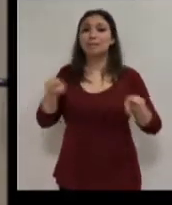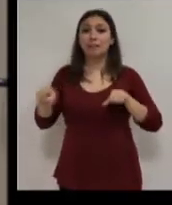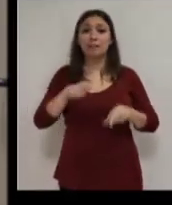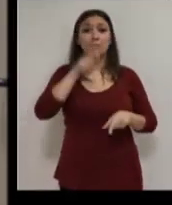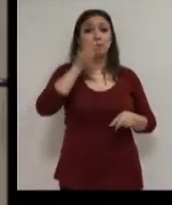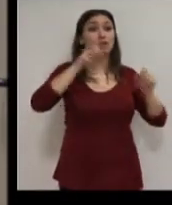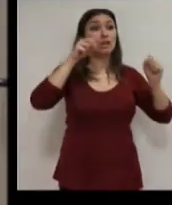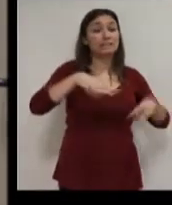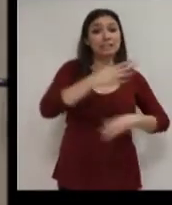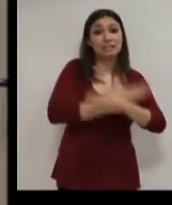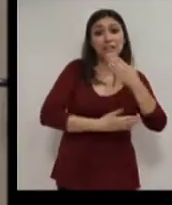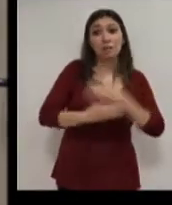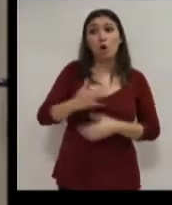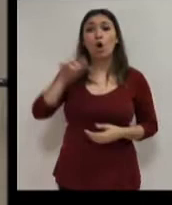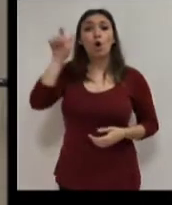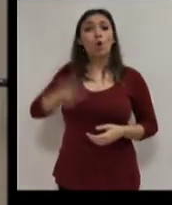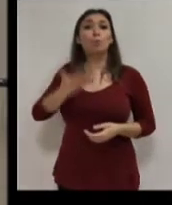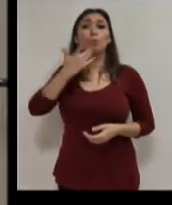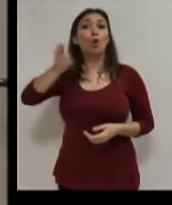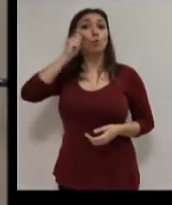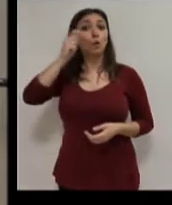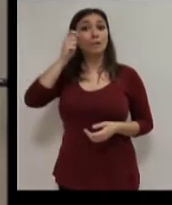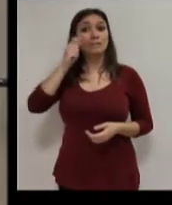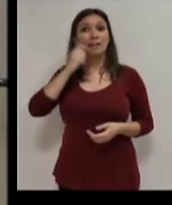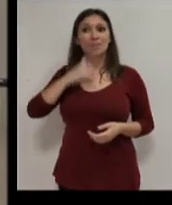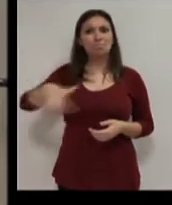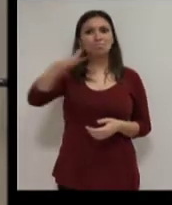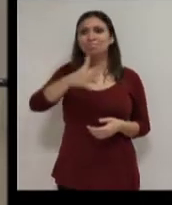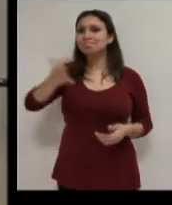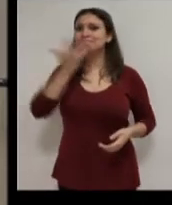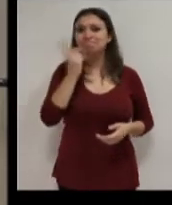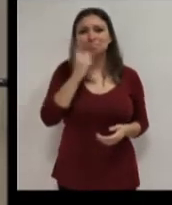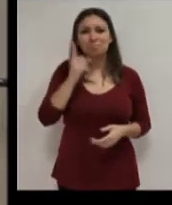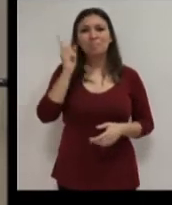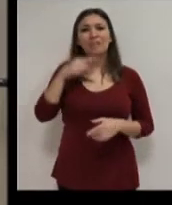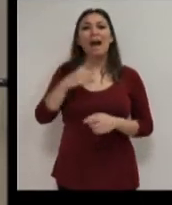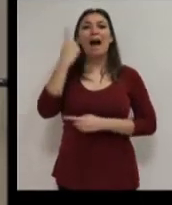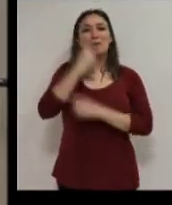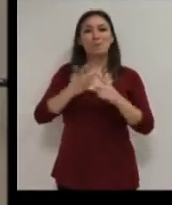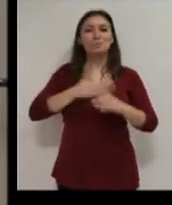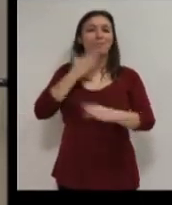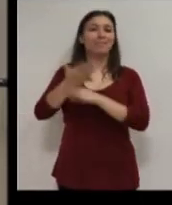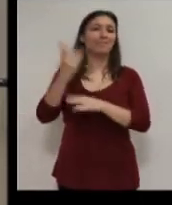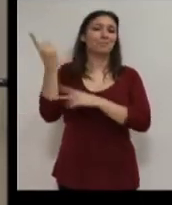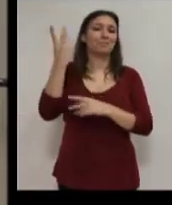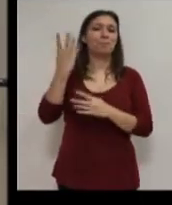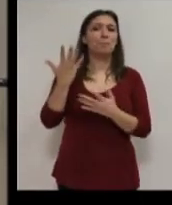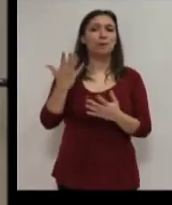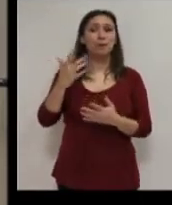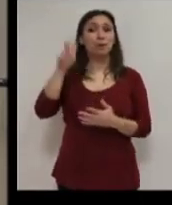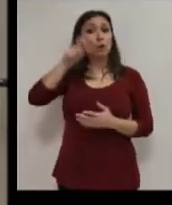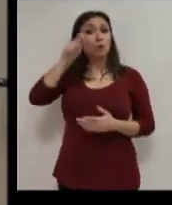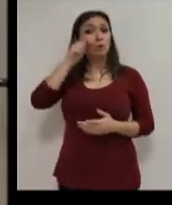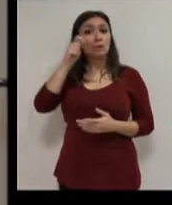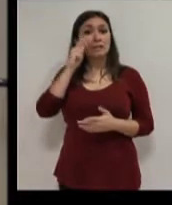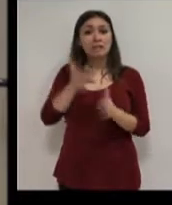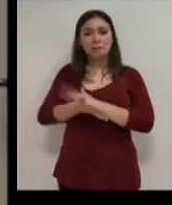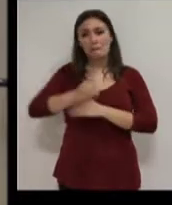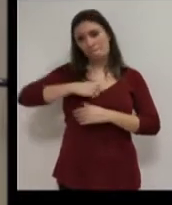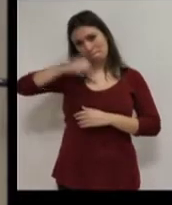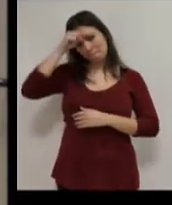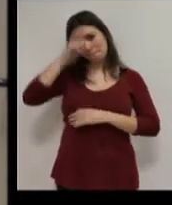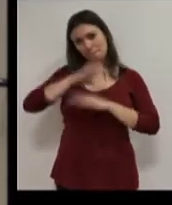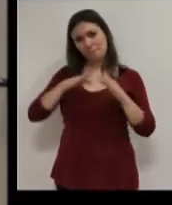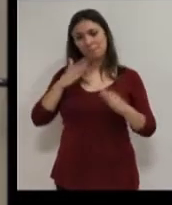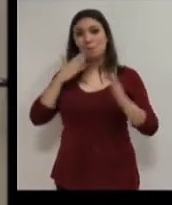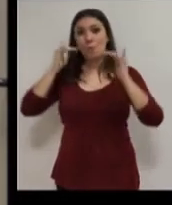etcétera. La problemática es muy distinta, porque normalmente el turista es una persona que no conoce demasiado bien, aunque a veces reiteran los viajes, pero